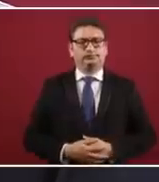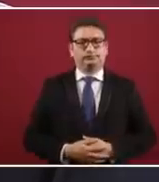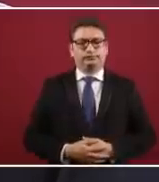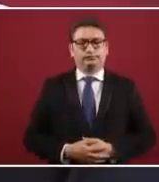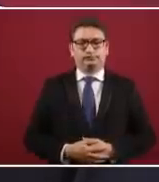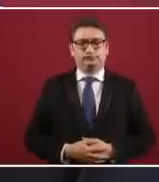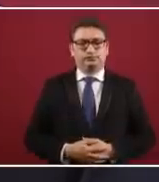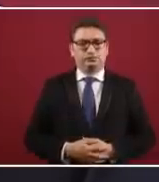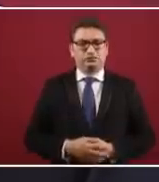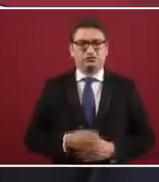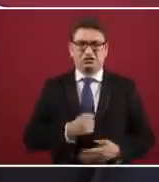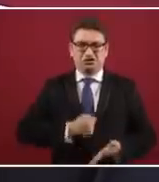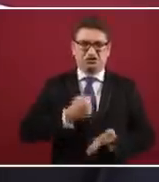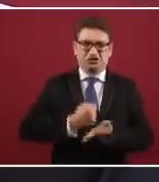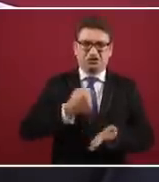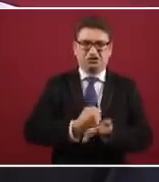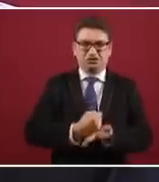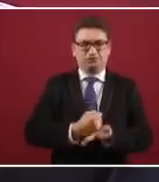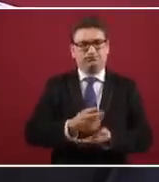querer imponer nada.